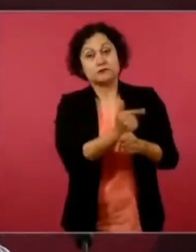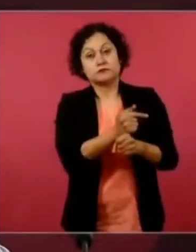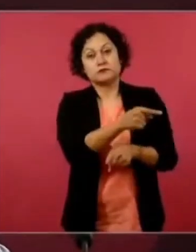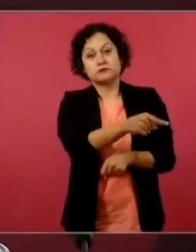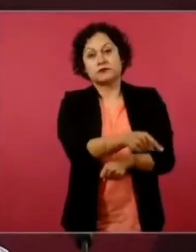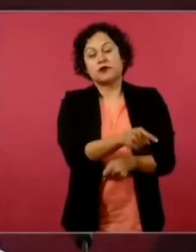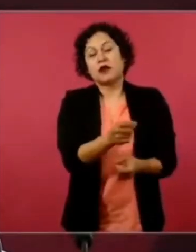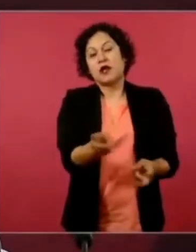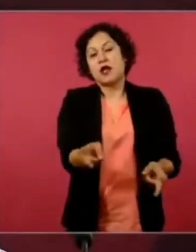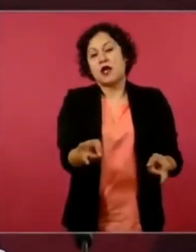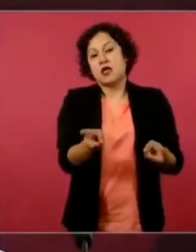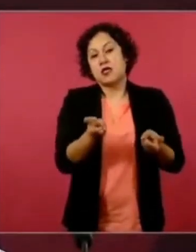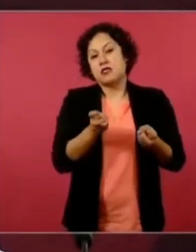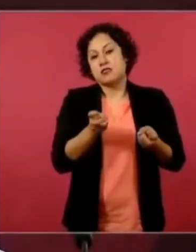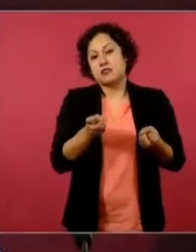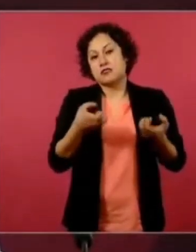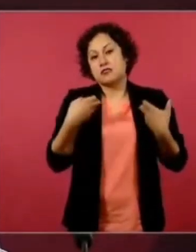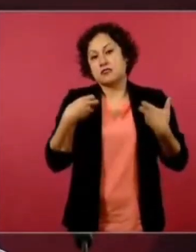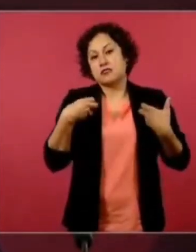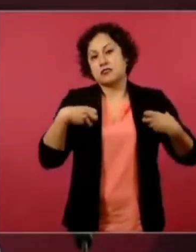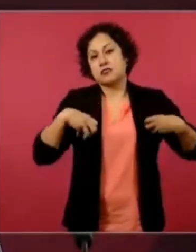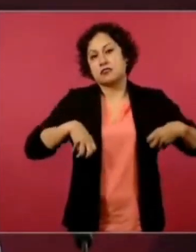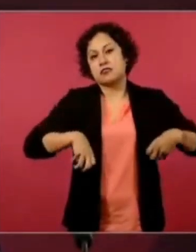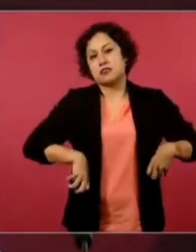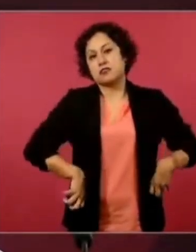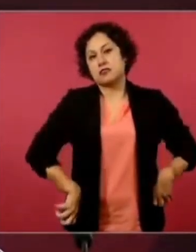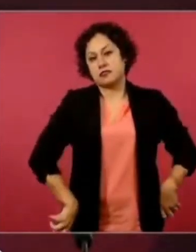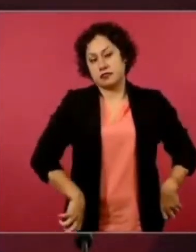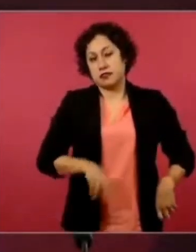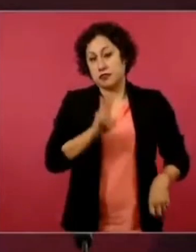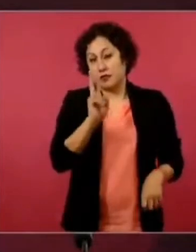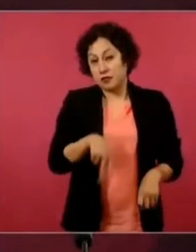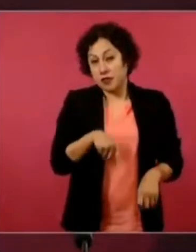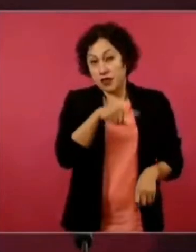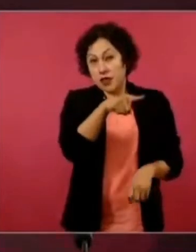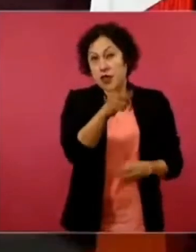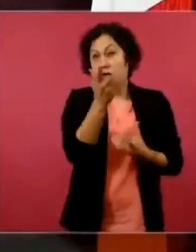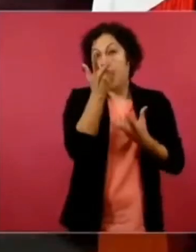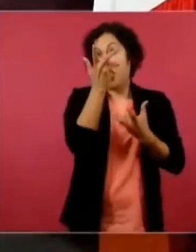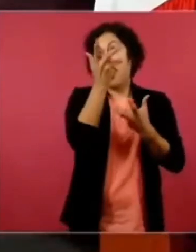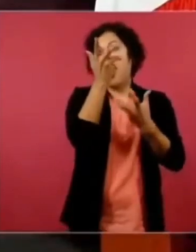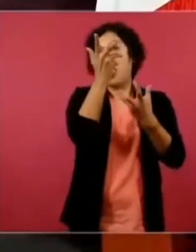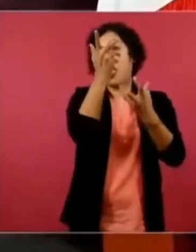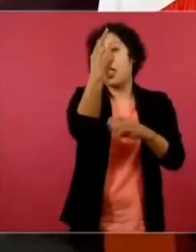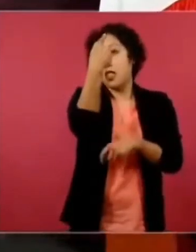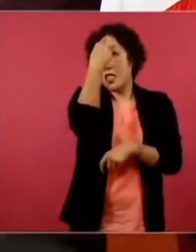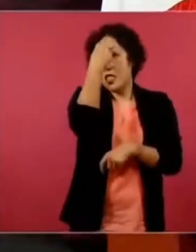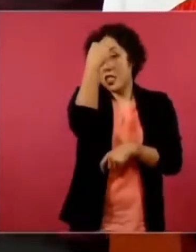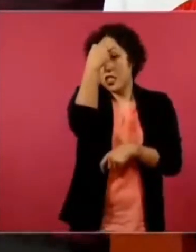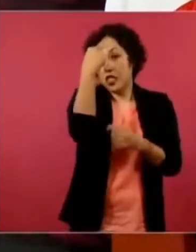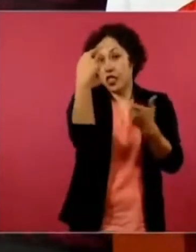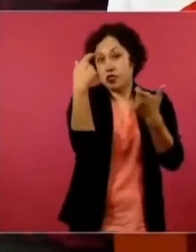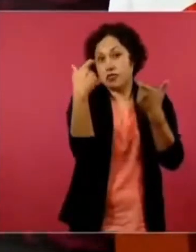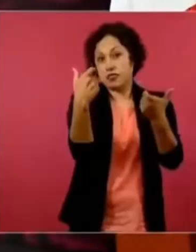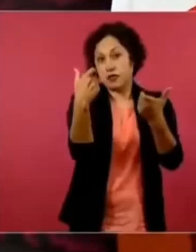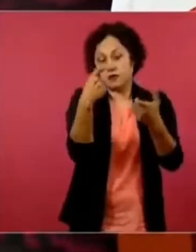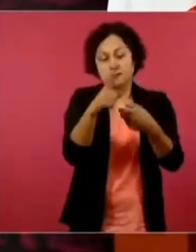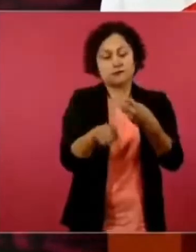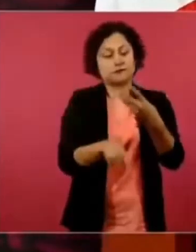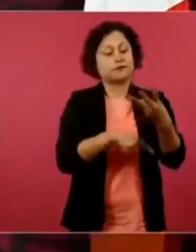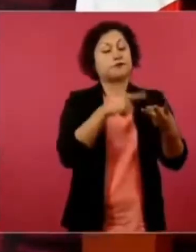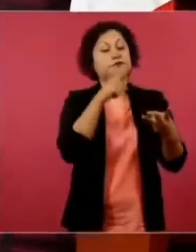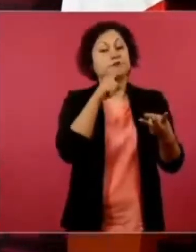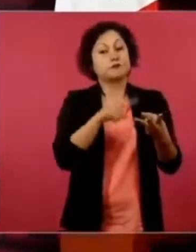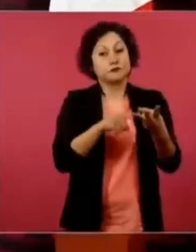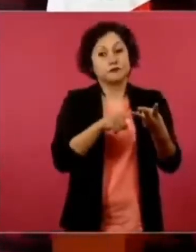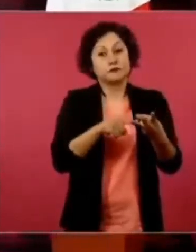Muy rateros. O sea, su Dios es el dinero. Y lo tercero, son